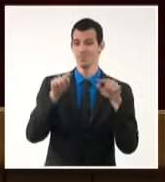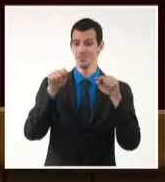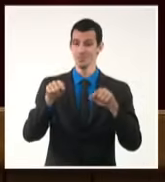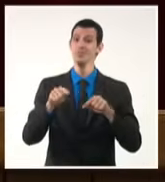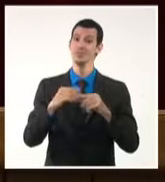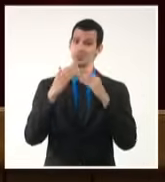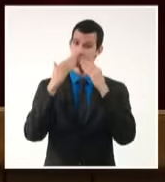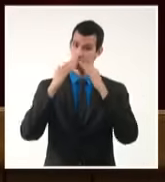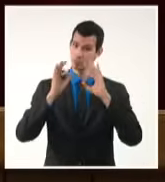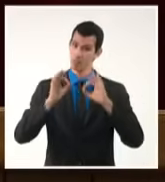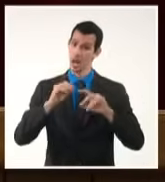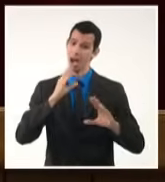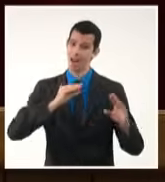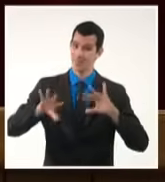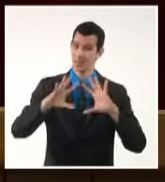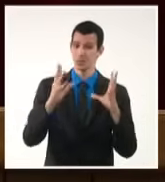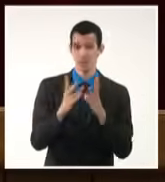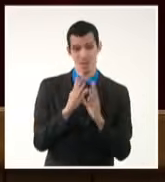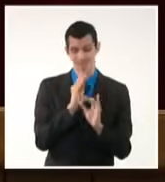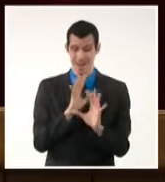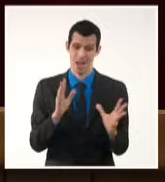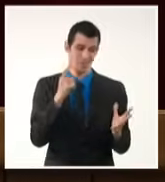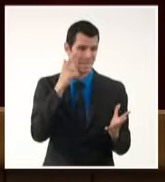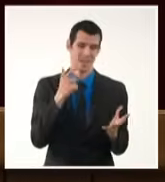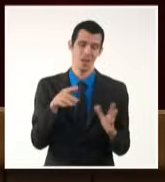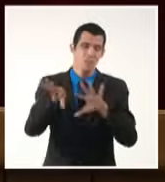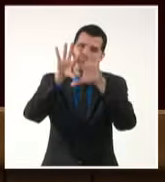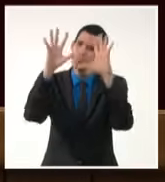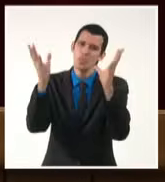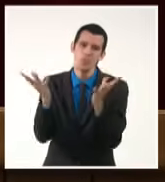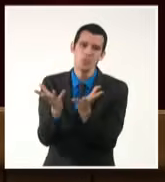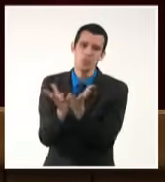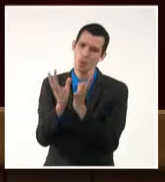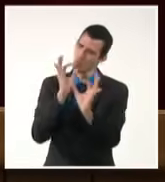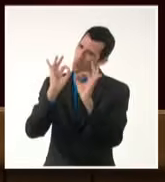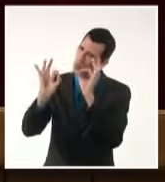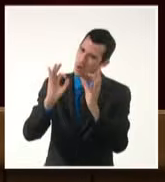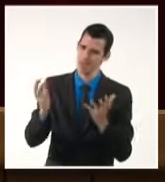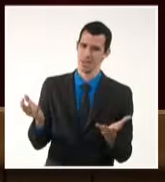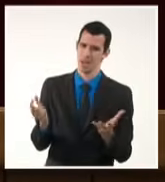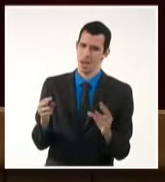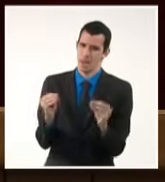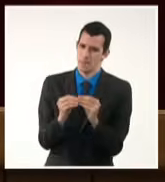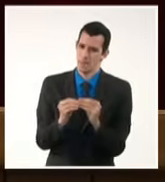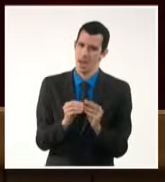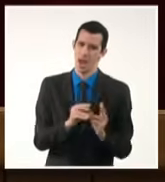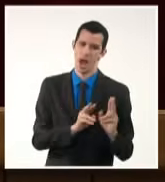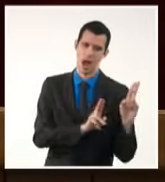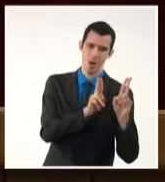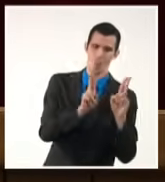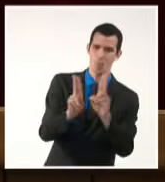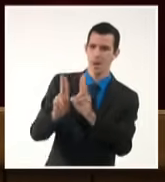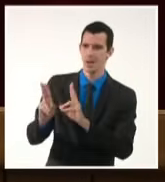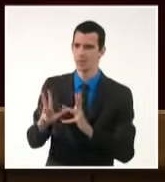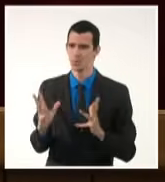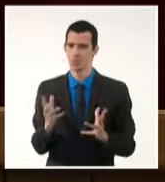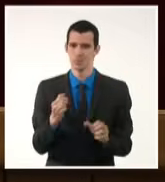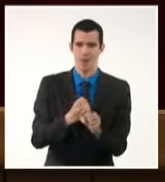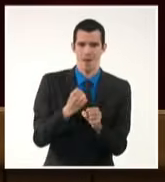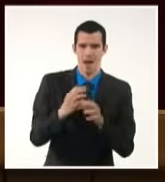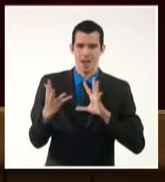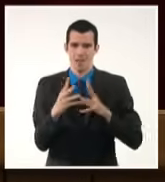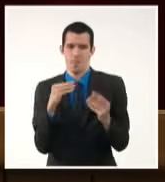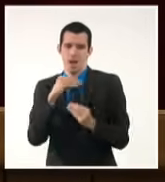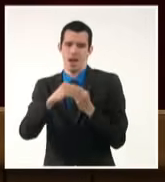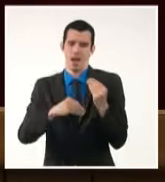cara a las negociaciones climáticas. En representación del grupo, Cuba asistió al máximo nivel a la reunión cumbre celebrada en